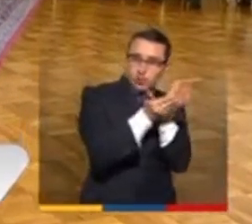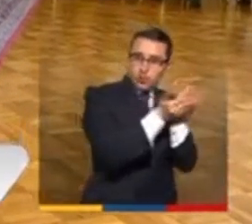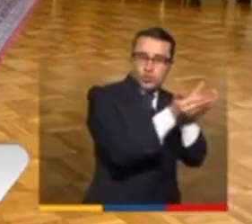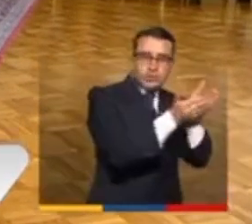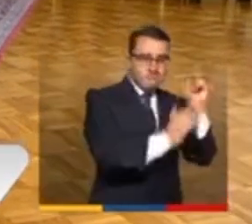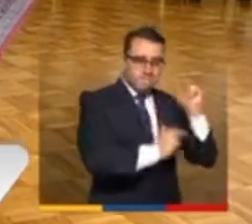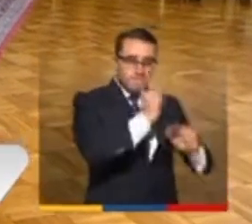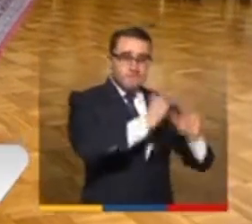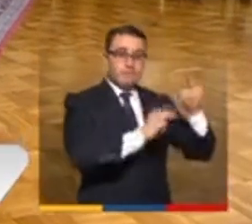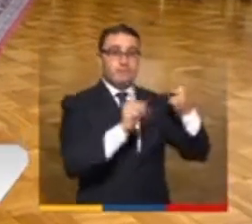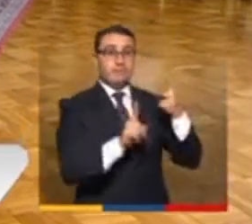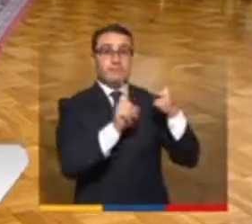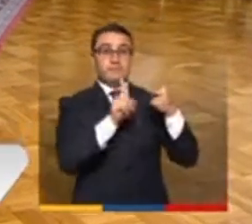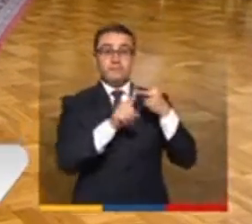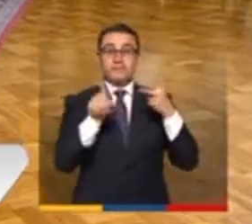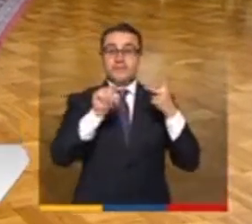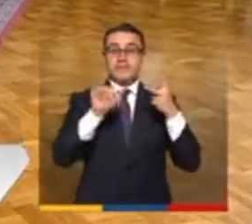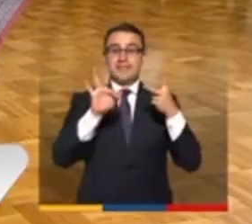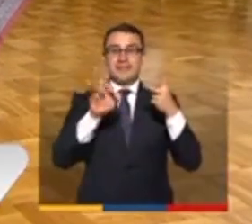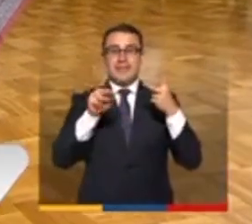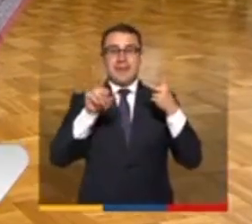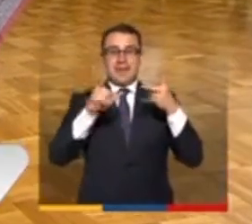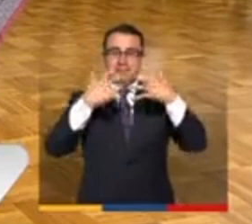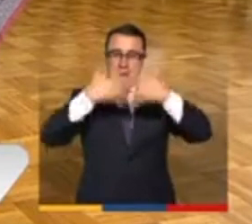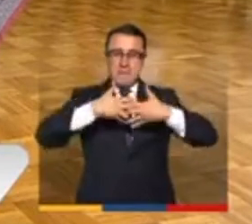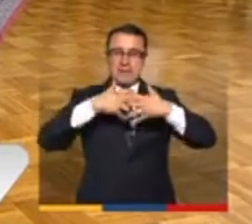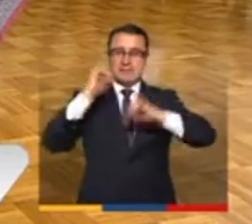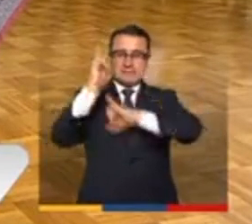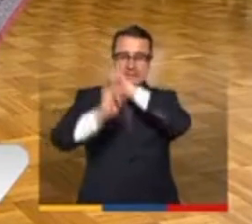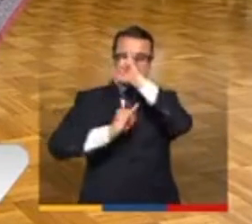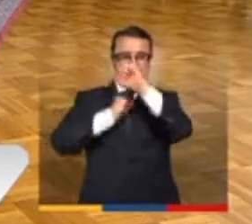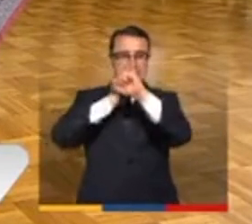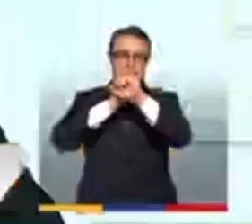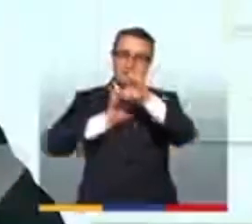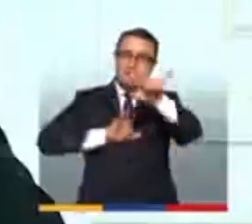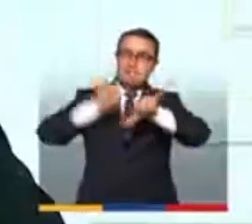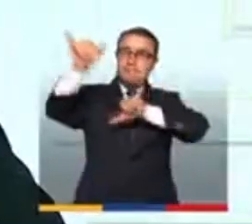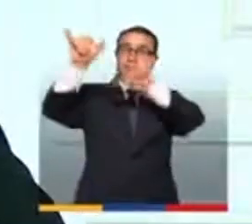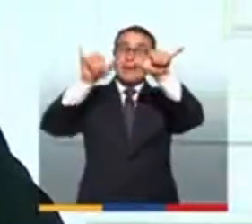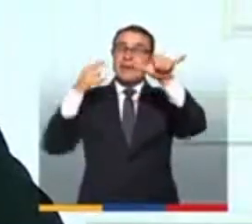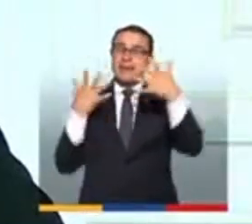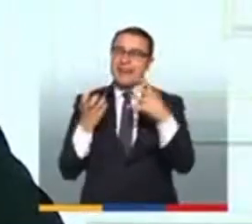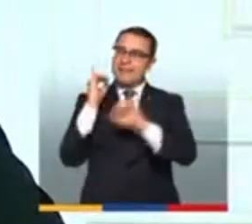potenciar a Satena como empresa internacional de aviación, que nunca lo ha hecho.